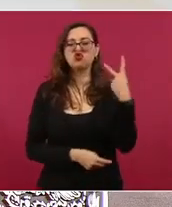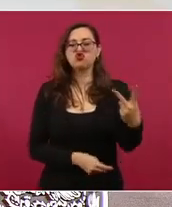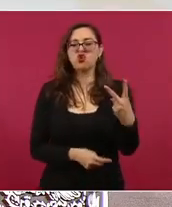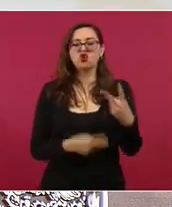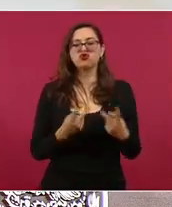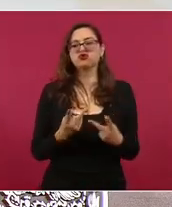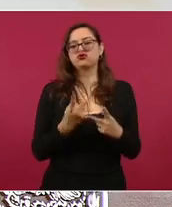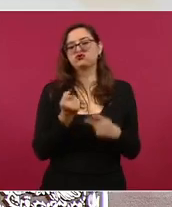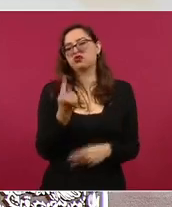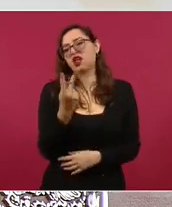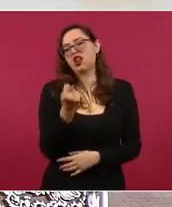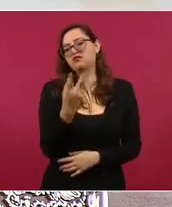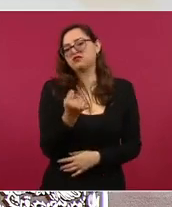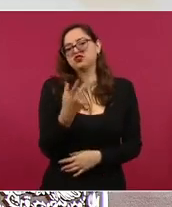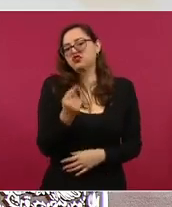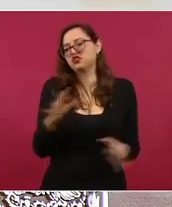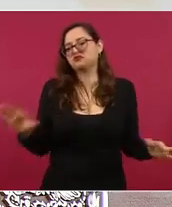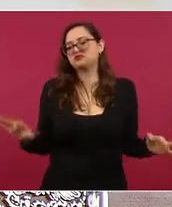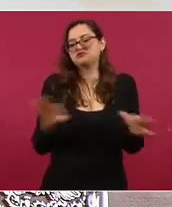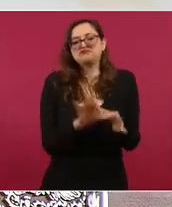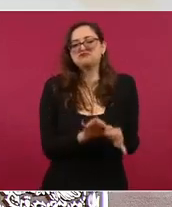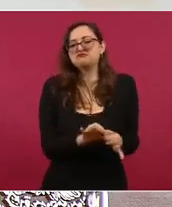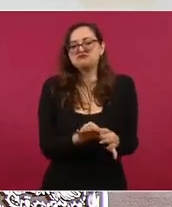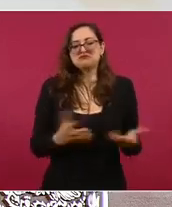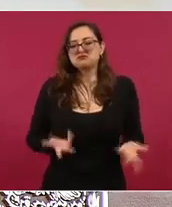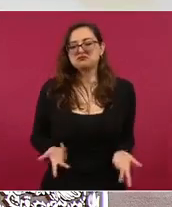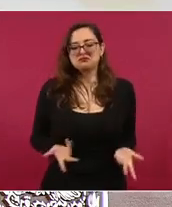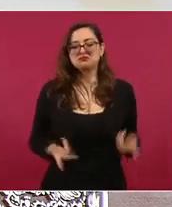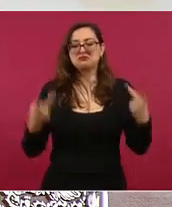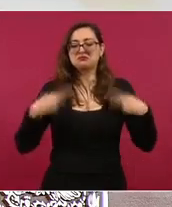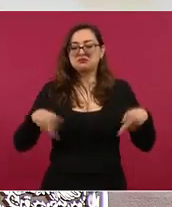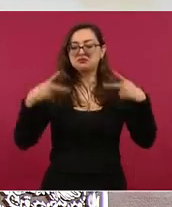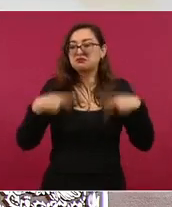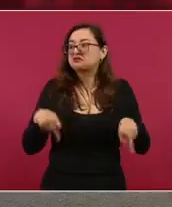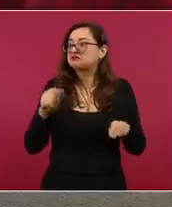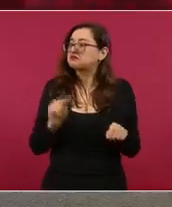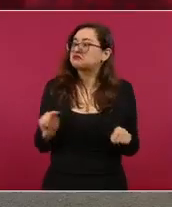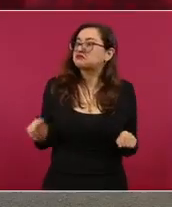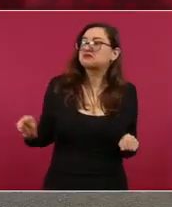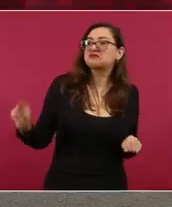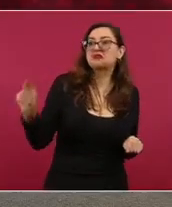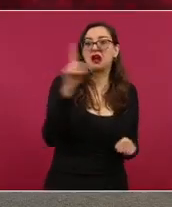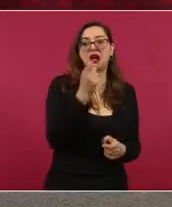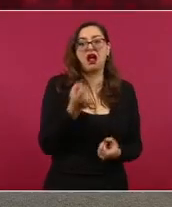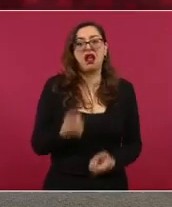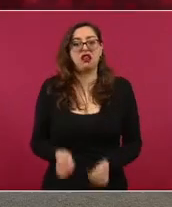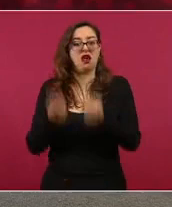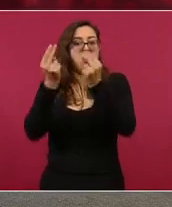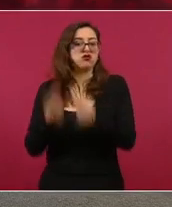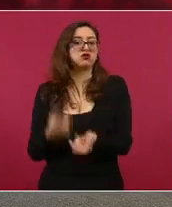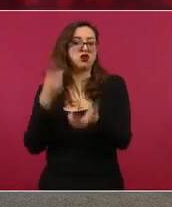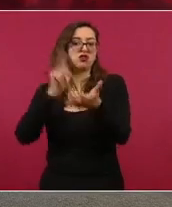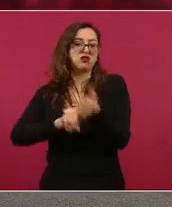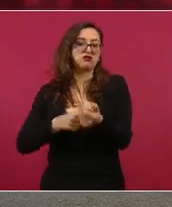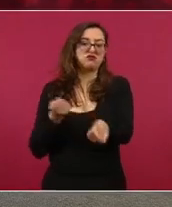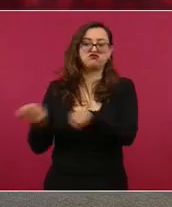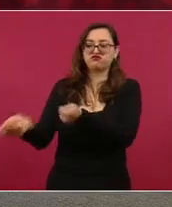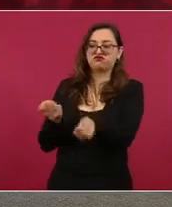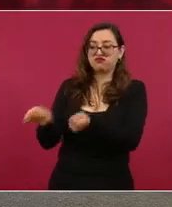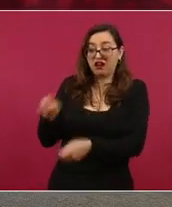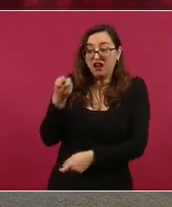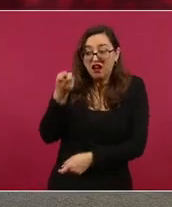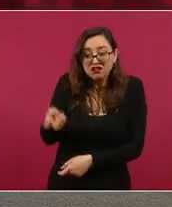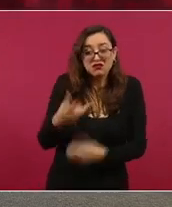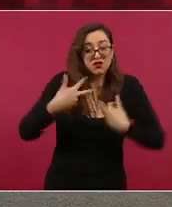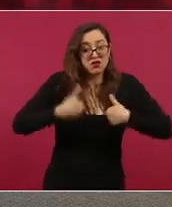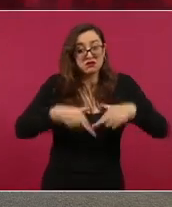televisoras y que de unos cuantos personas que pues bueno han encontrado un gran negocio ahí. Yo no me siento